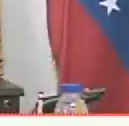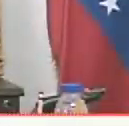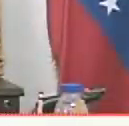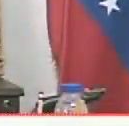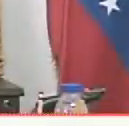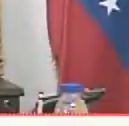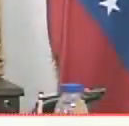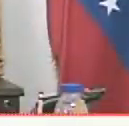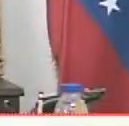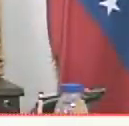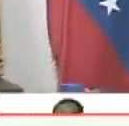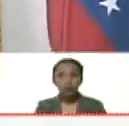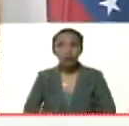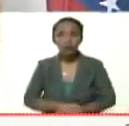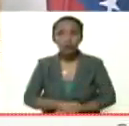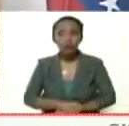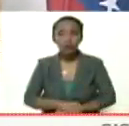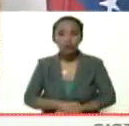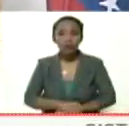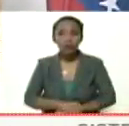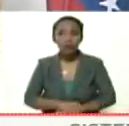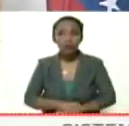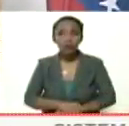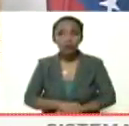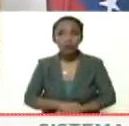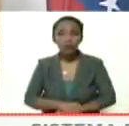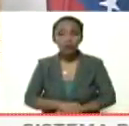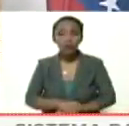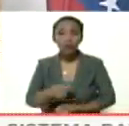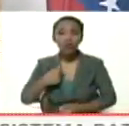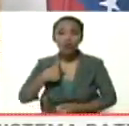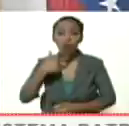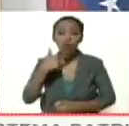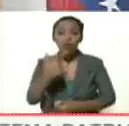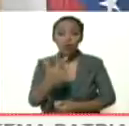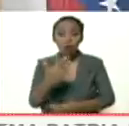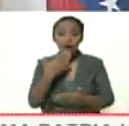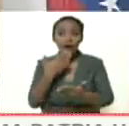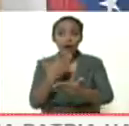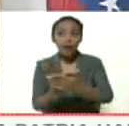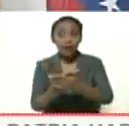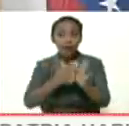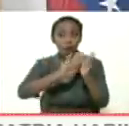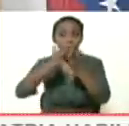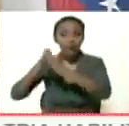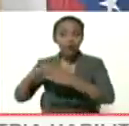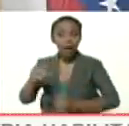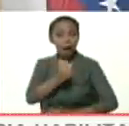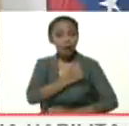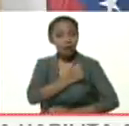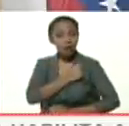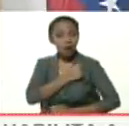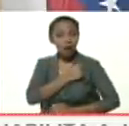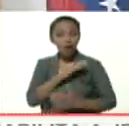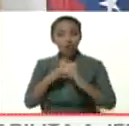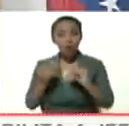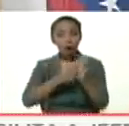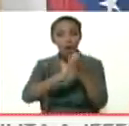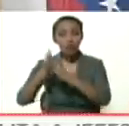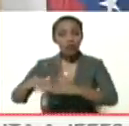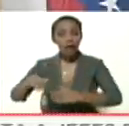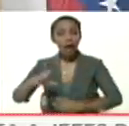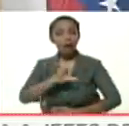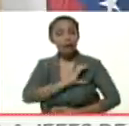Amén, amén, amén. Le doy las gracias a toda la comunidad católica, a toda la comunidad cristiana y también